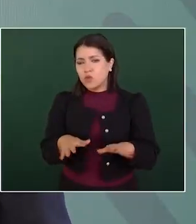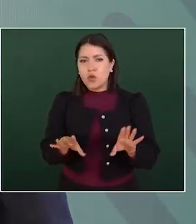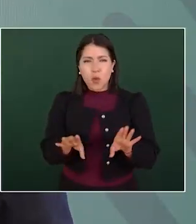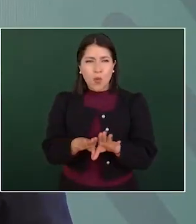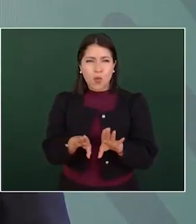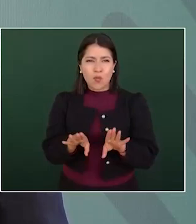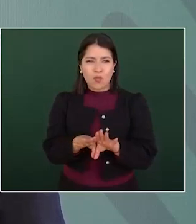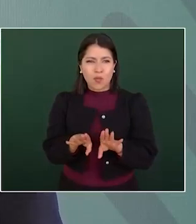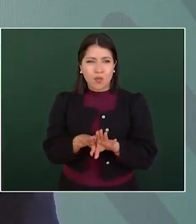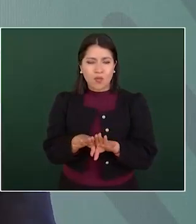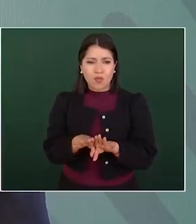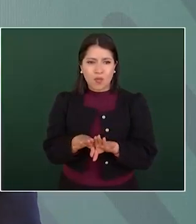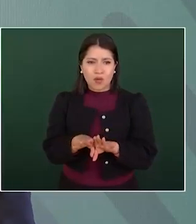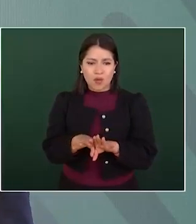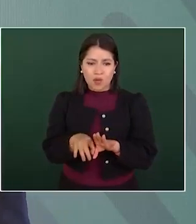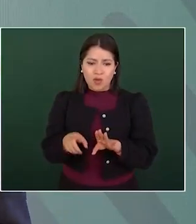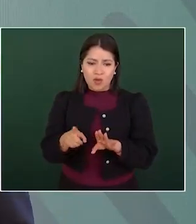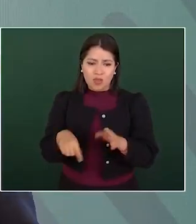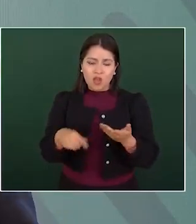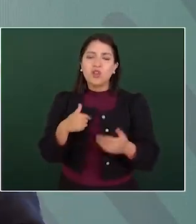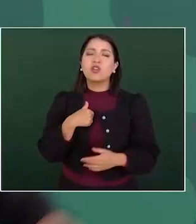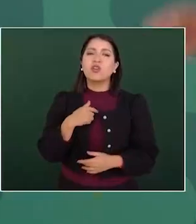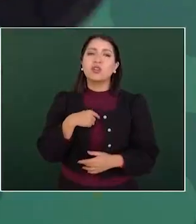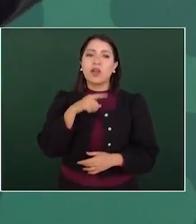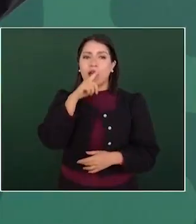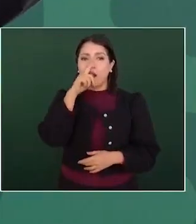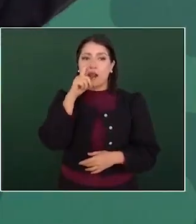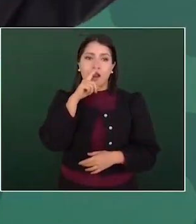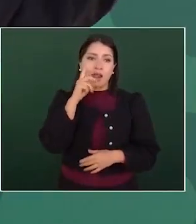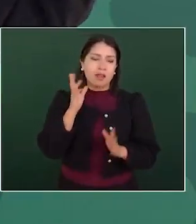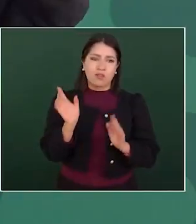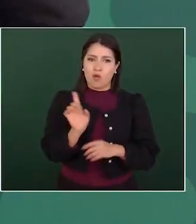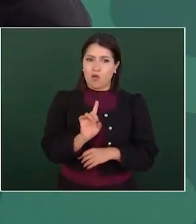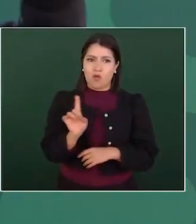bajado? No estoy presumiendo,